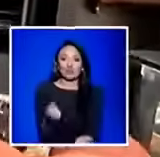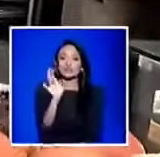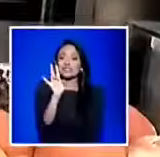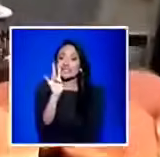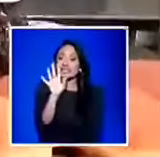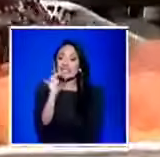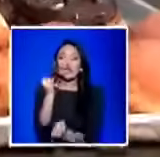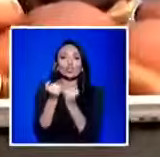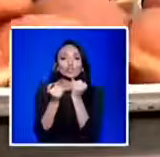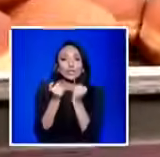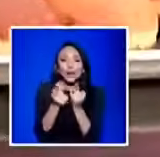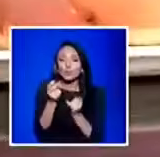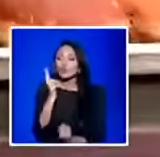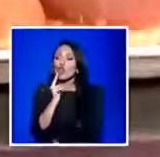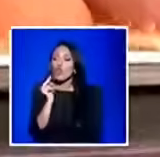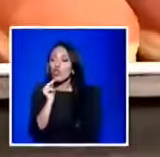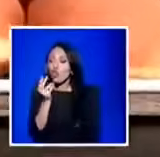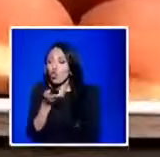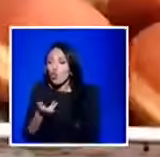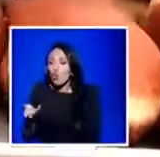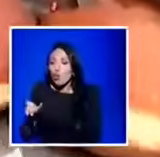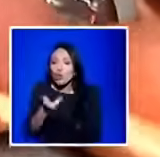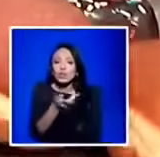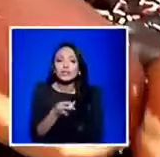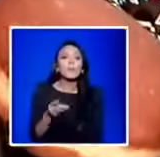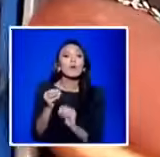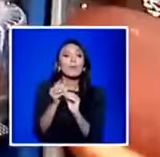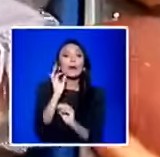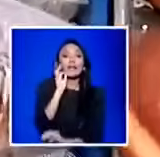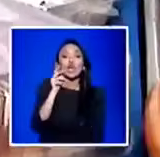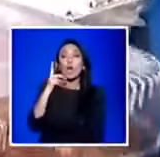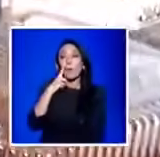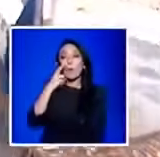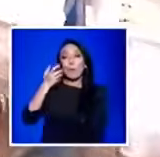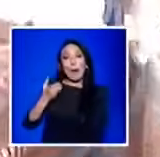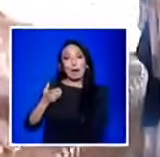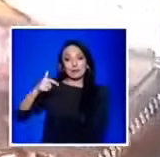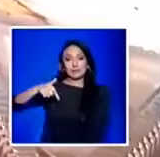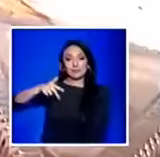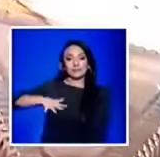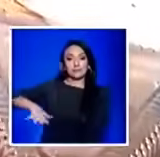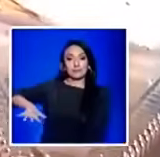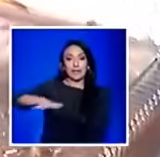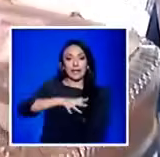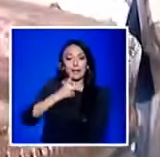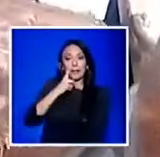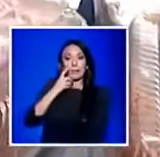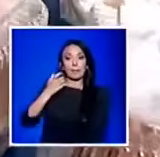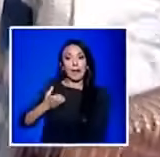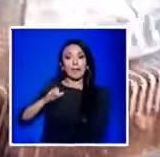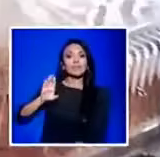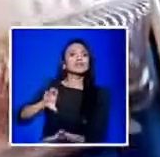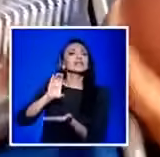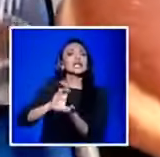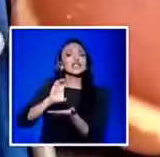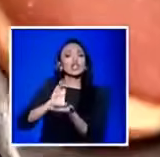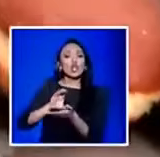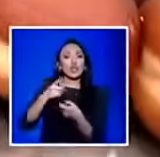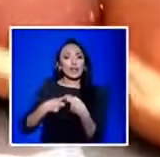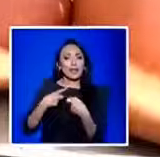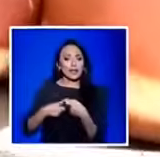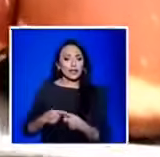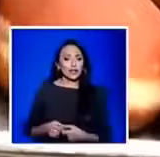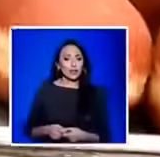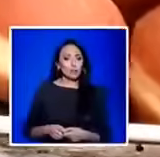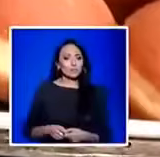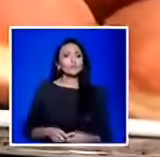bocadillos, dulces, golosinas, pero sobre todo el pan artesanal. Aquí en la Gran Venecia, en la calle Rocafuerte, en el centro de Quito, miren ustedes cómo